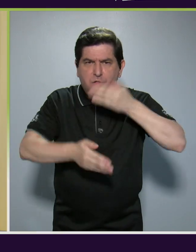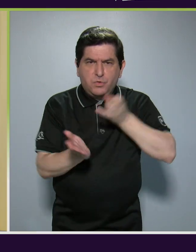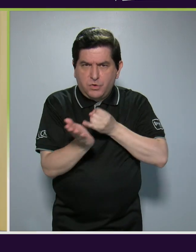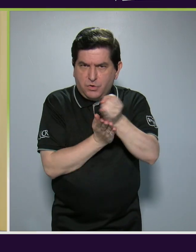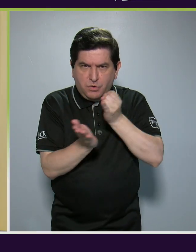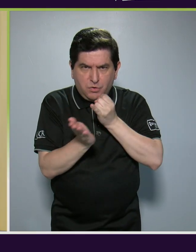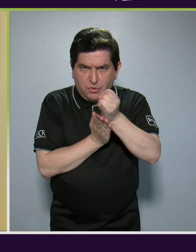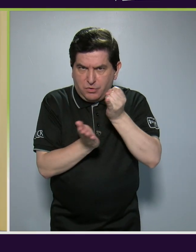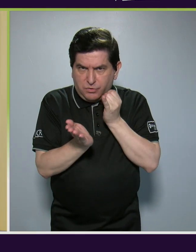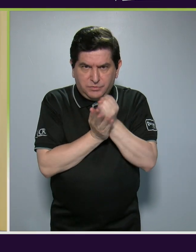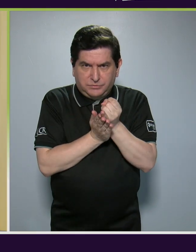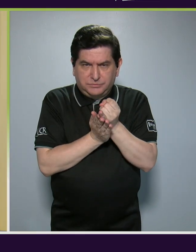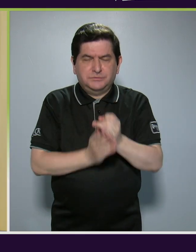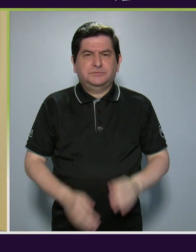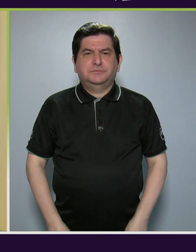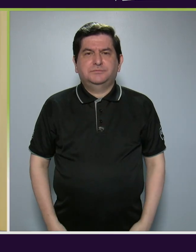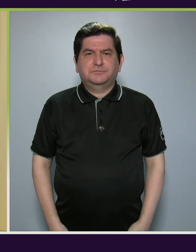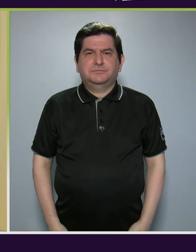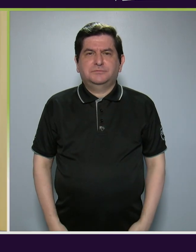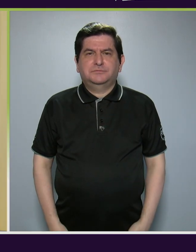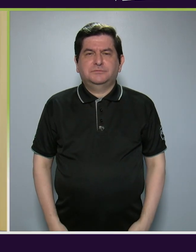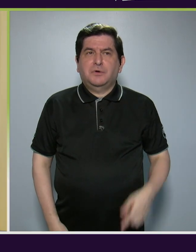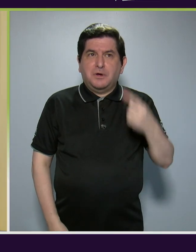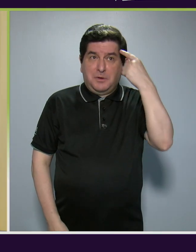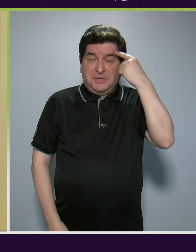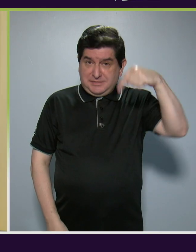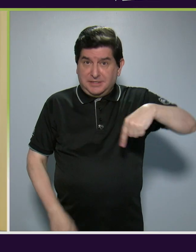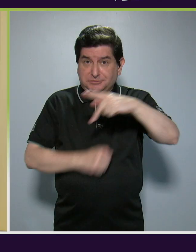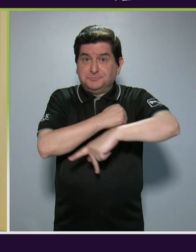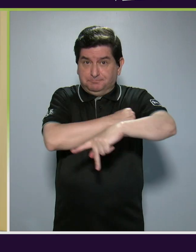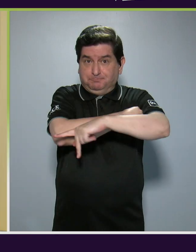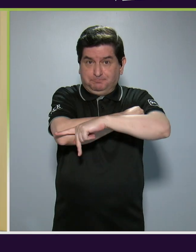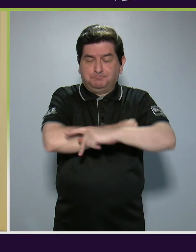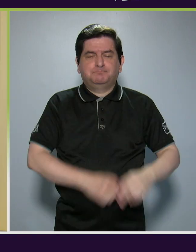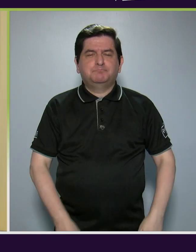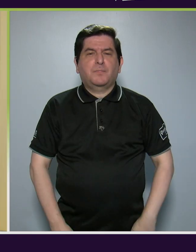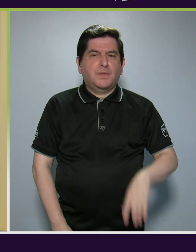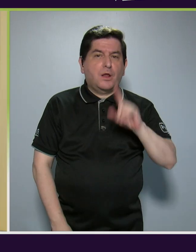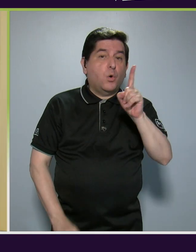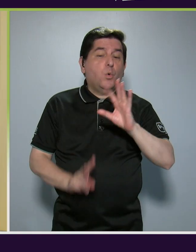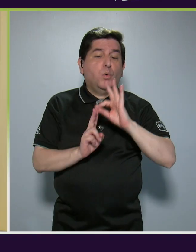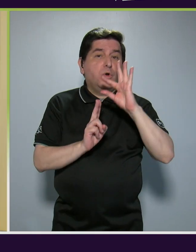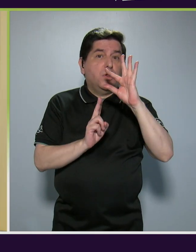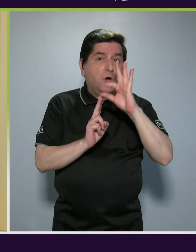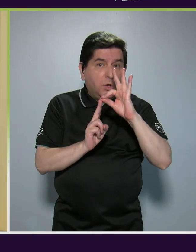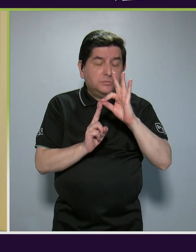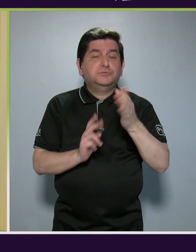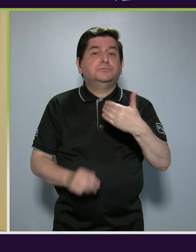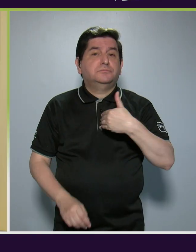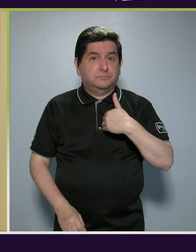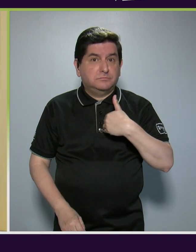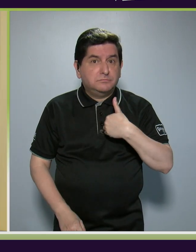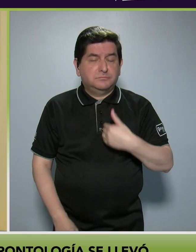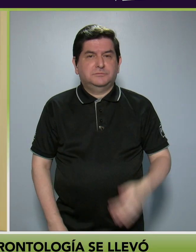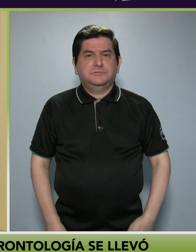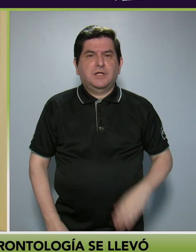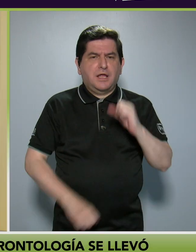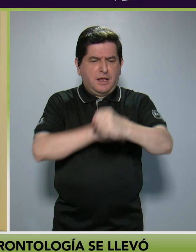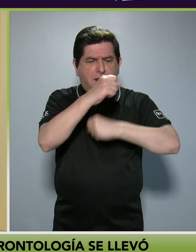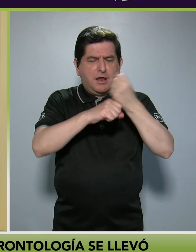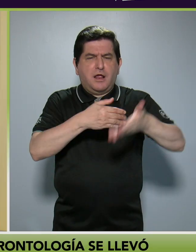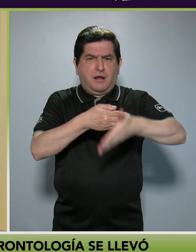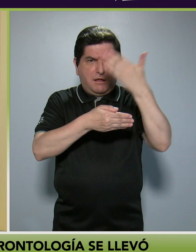investigación, digamos, en el país. Una de las oportunidades que se nos presentó fue el año pasado